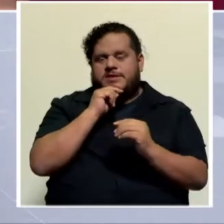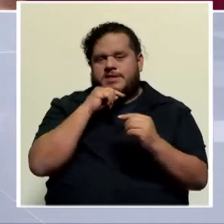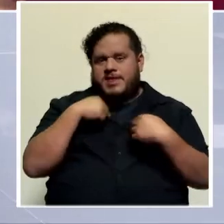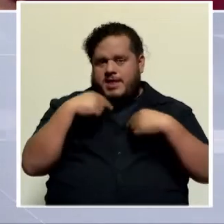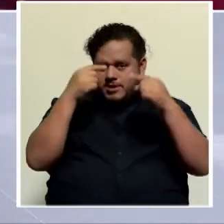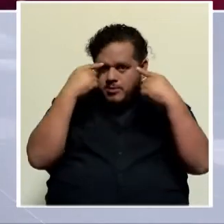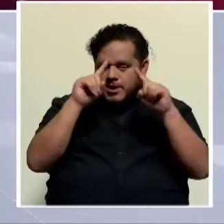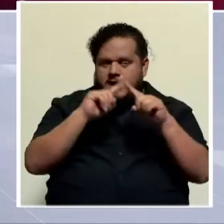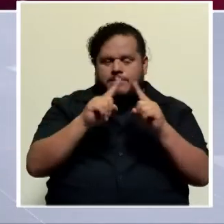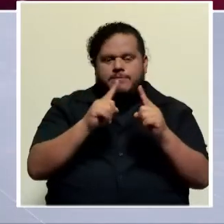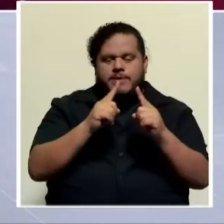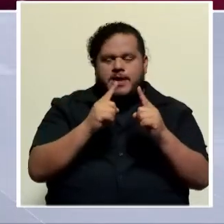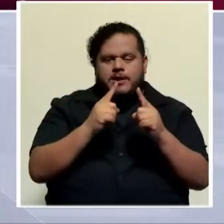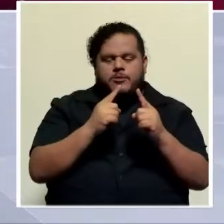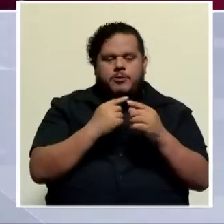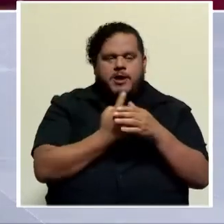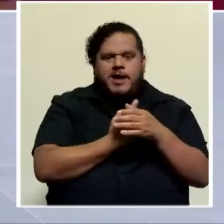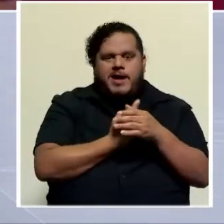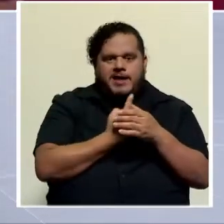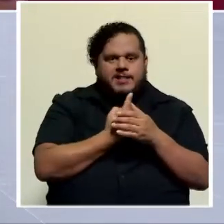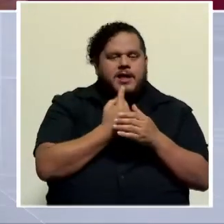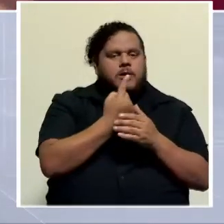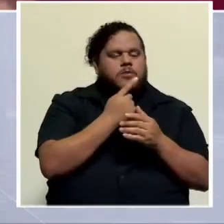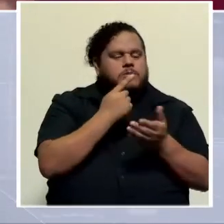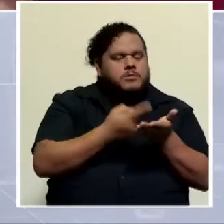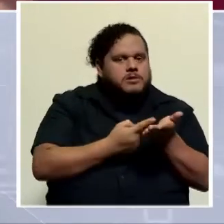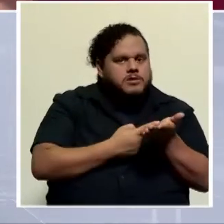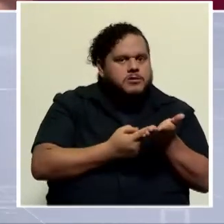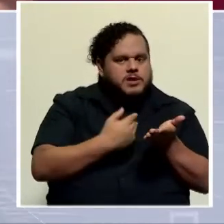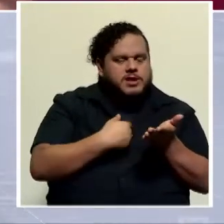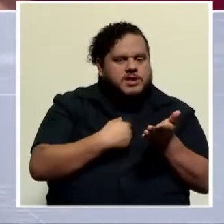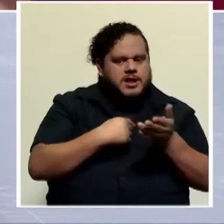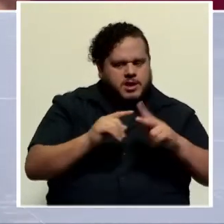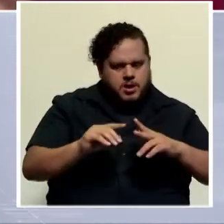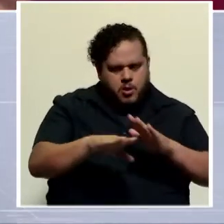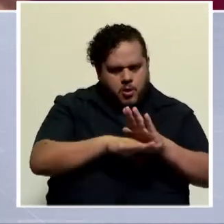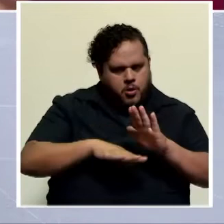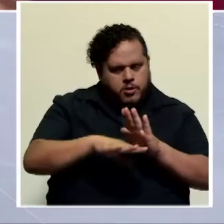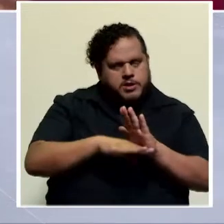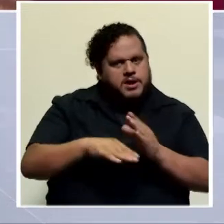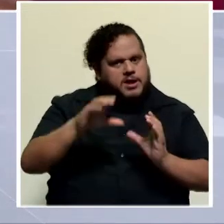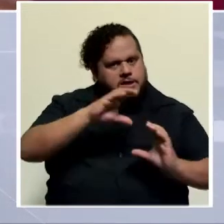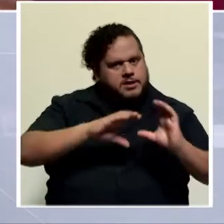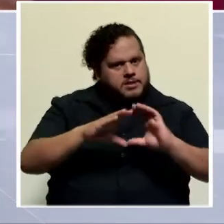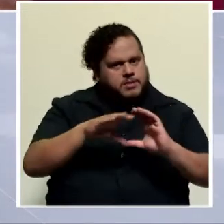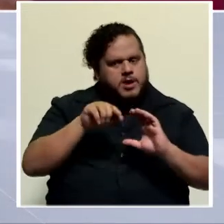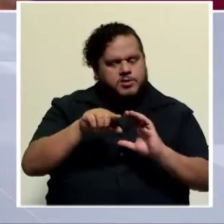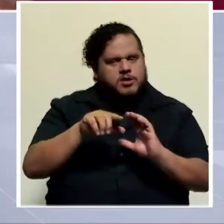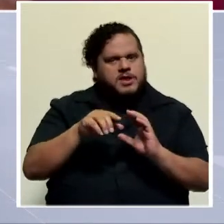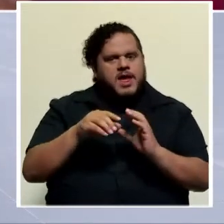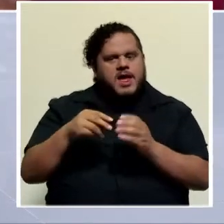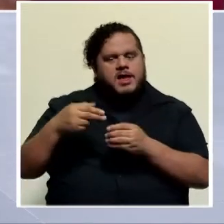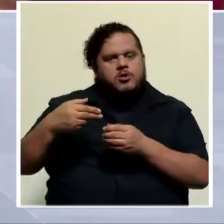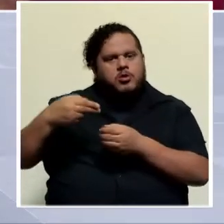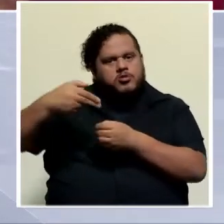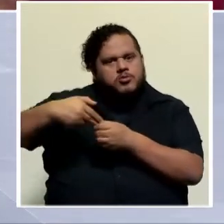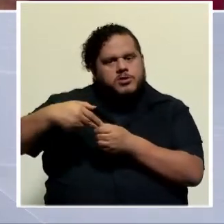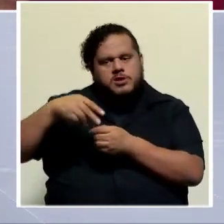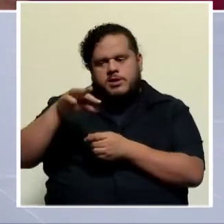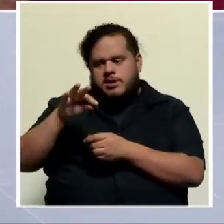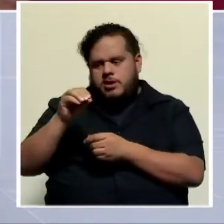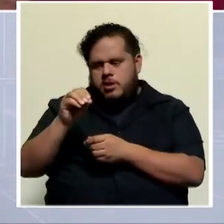aislar la discusión en un tema que tiene certeza científica, y esto es que los combustibles fósiles han